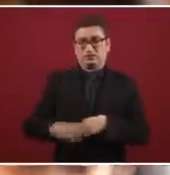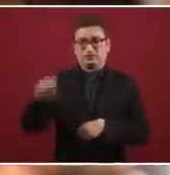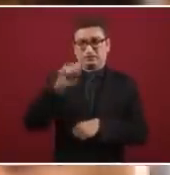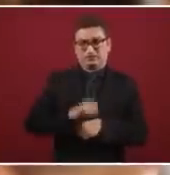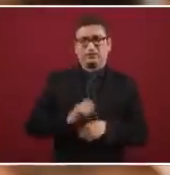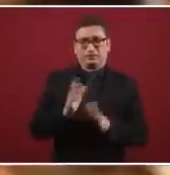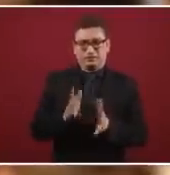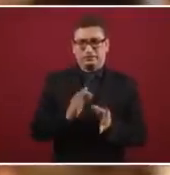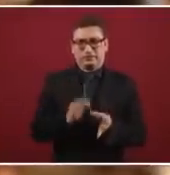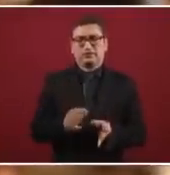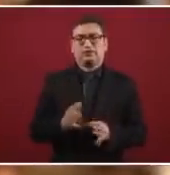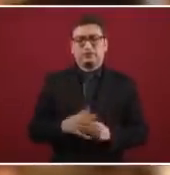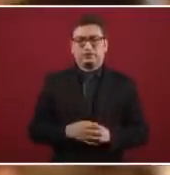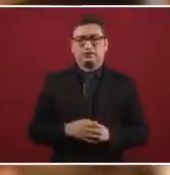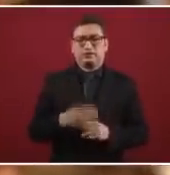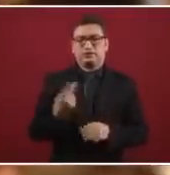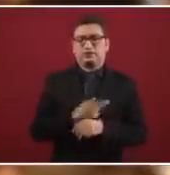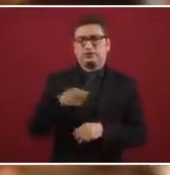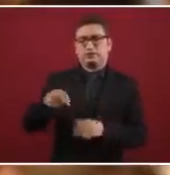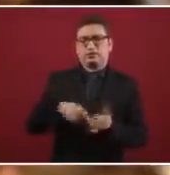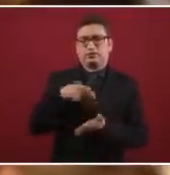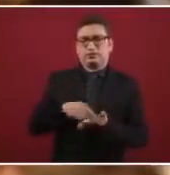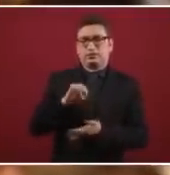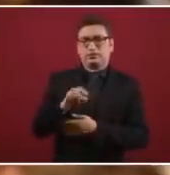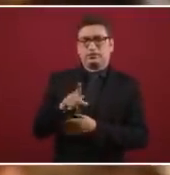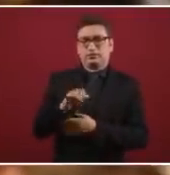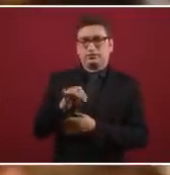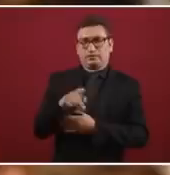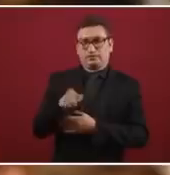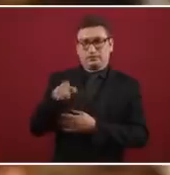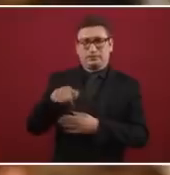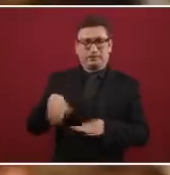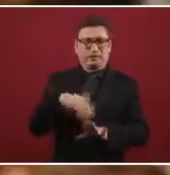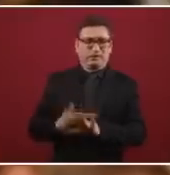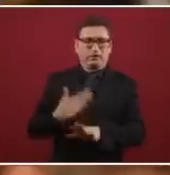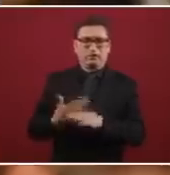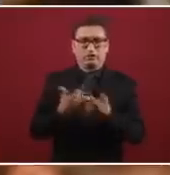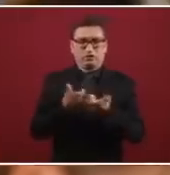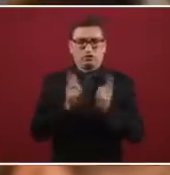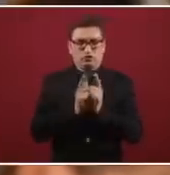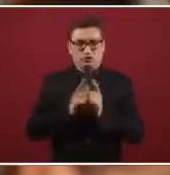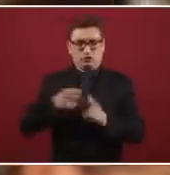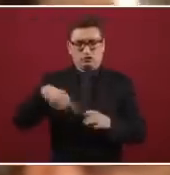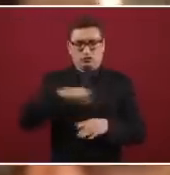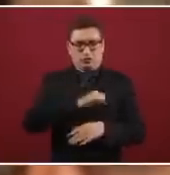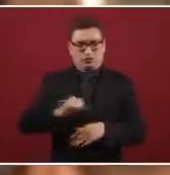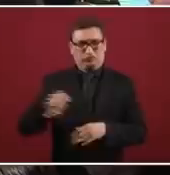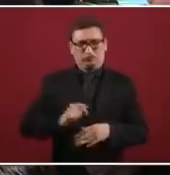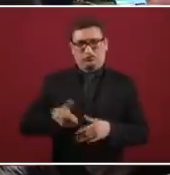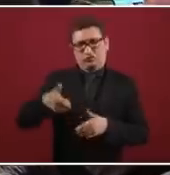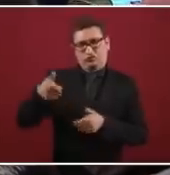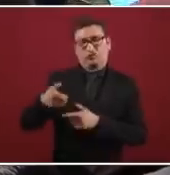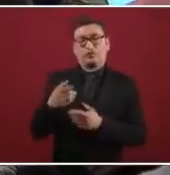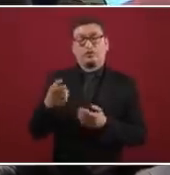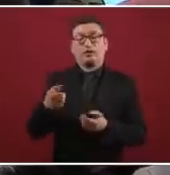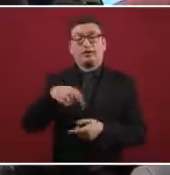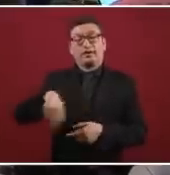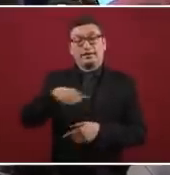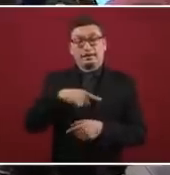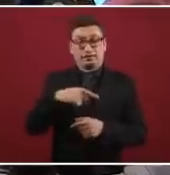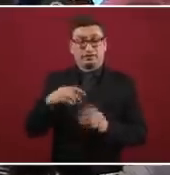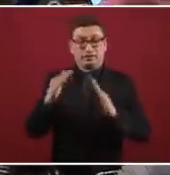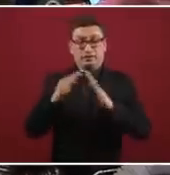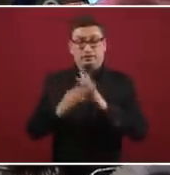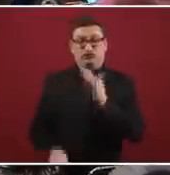cumplen dos semanas, en Empalme, en un ataque sin precedentes, un grupo armado incendió una casa con toda la